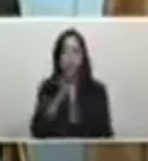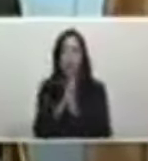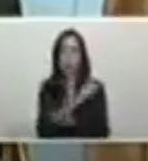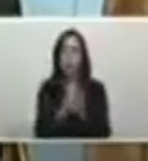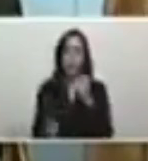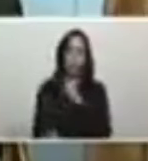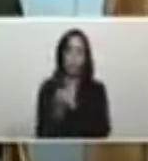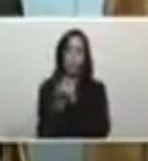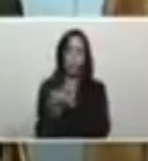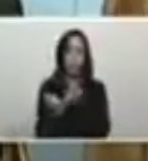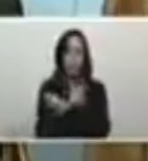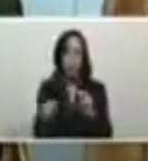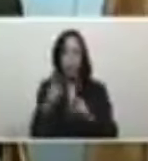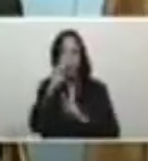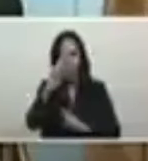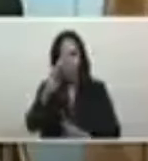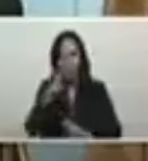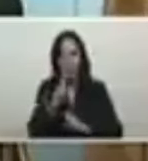te